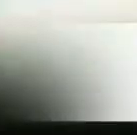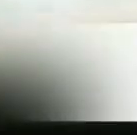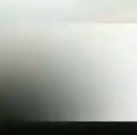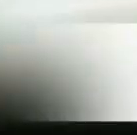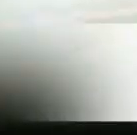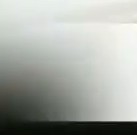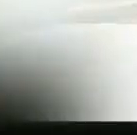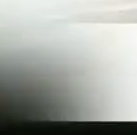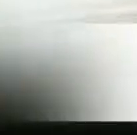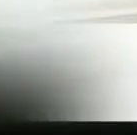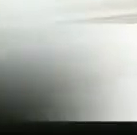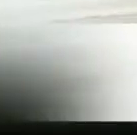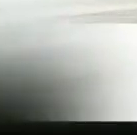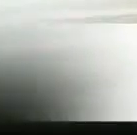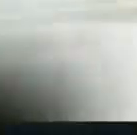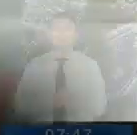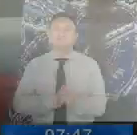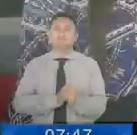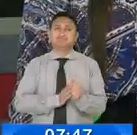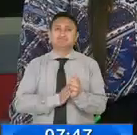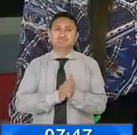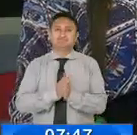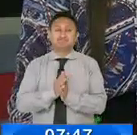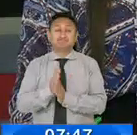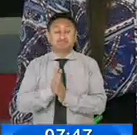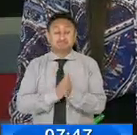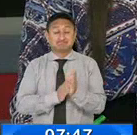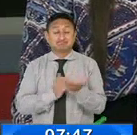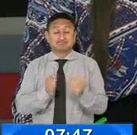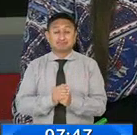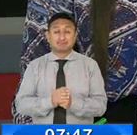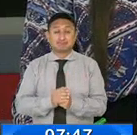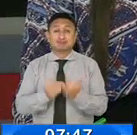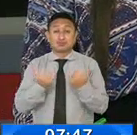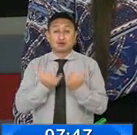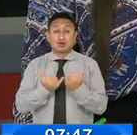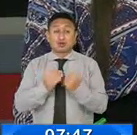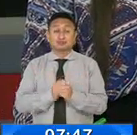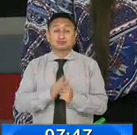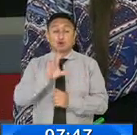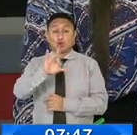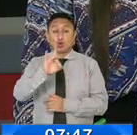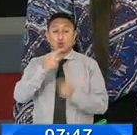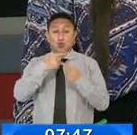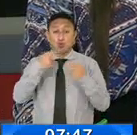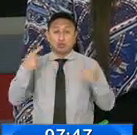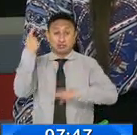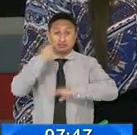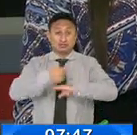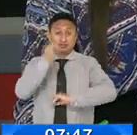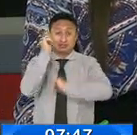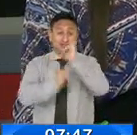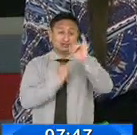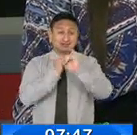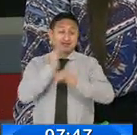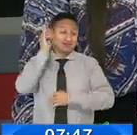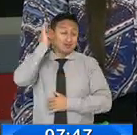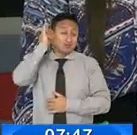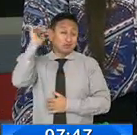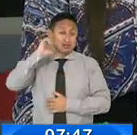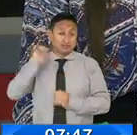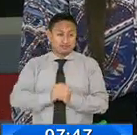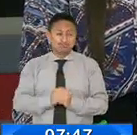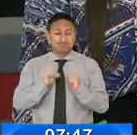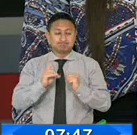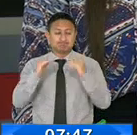solo portazo. Y es que el mundo conmemora cada 8 de marzo el Día Internacional de la Mujer, que busca la igualdad y